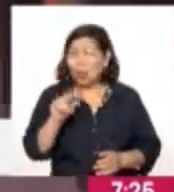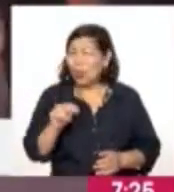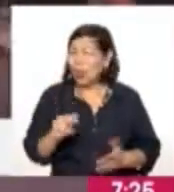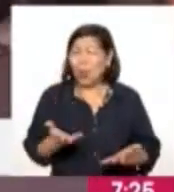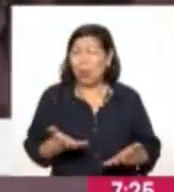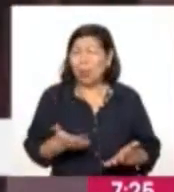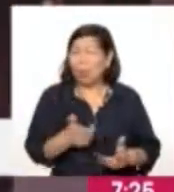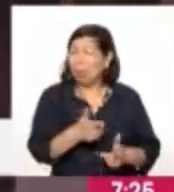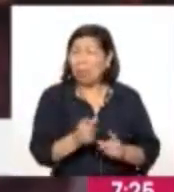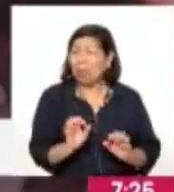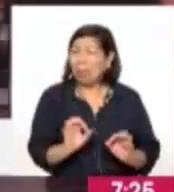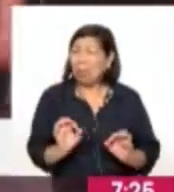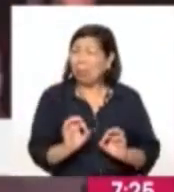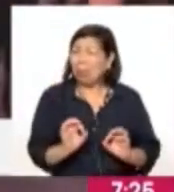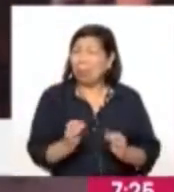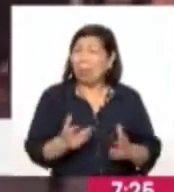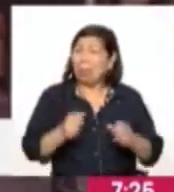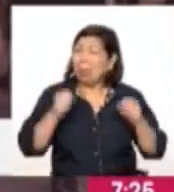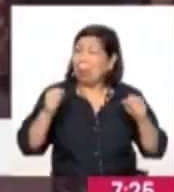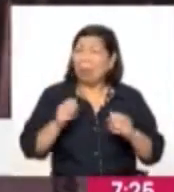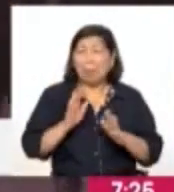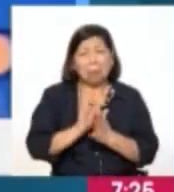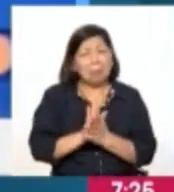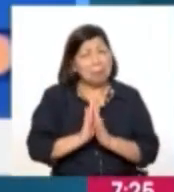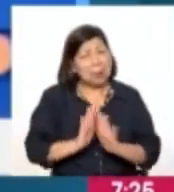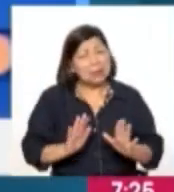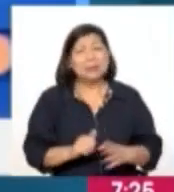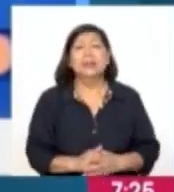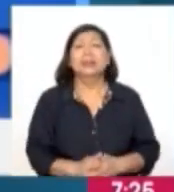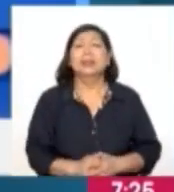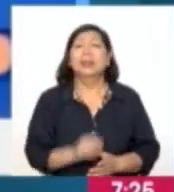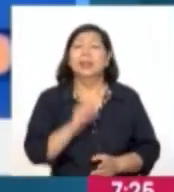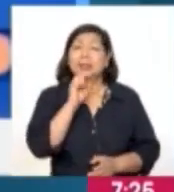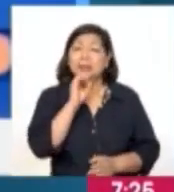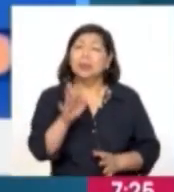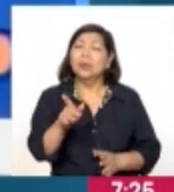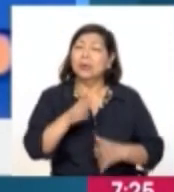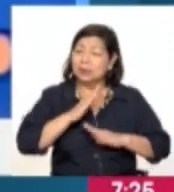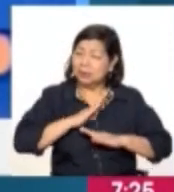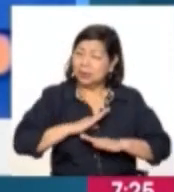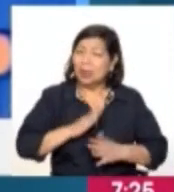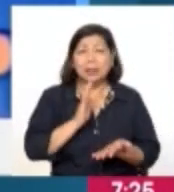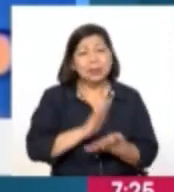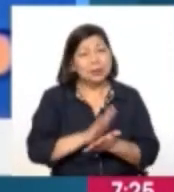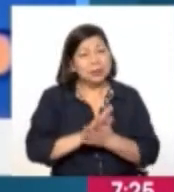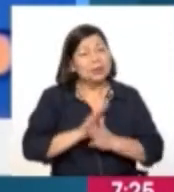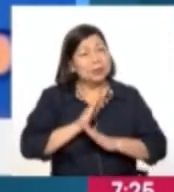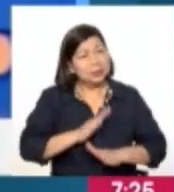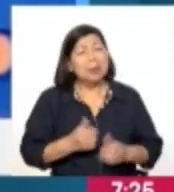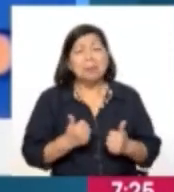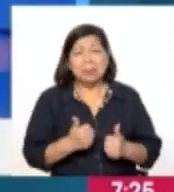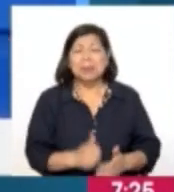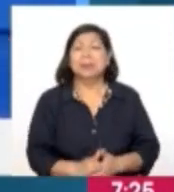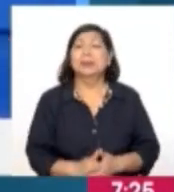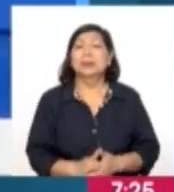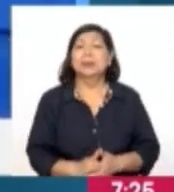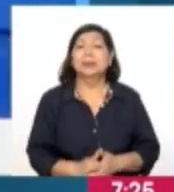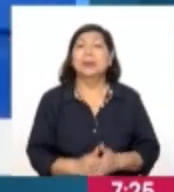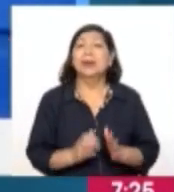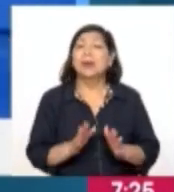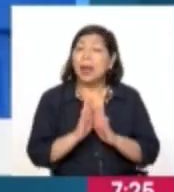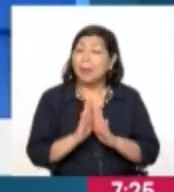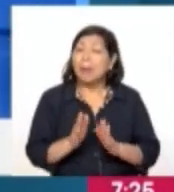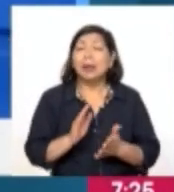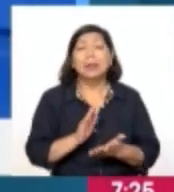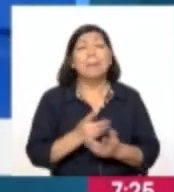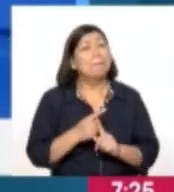uso indebido de la fuerza en las movilizaciones pacíficas. Y decirles que estén tranquilos, que están en buenas manos, que la paz y